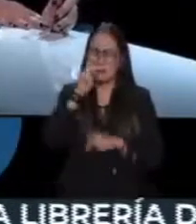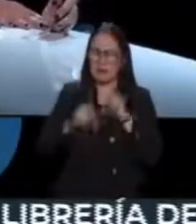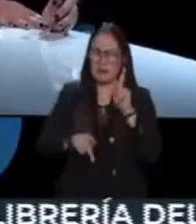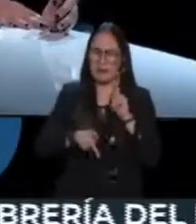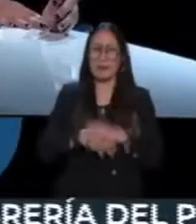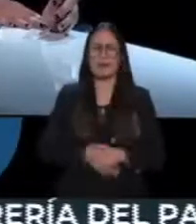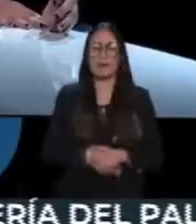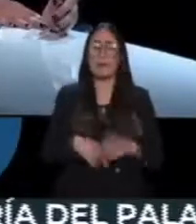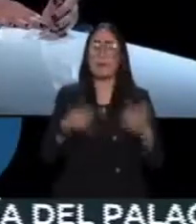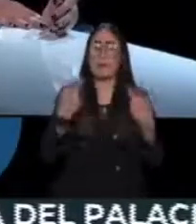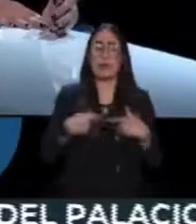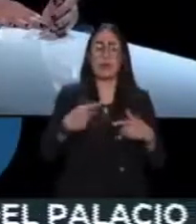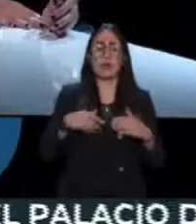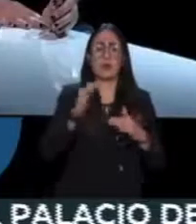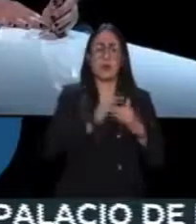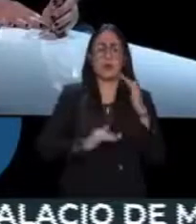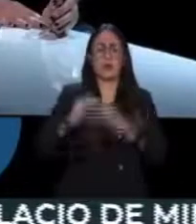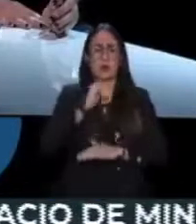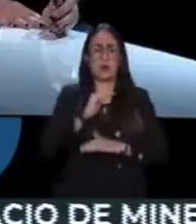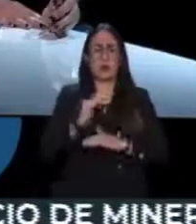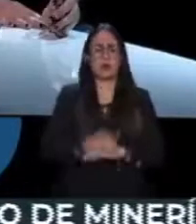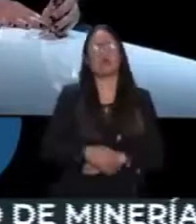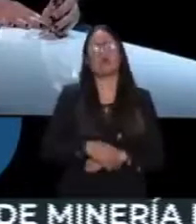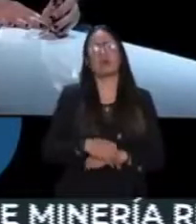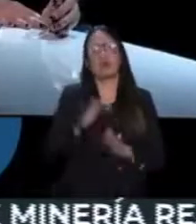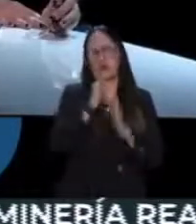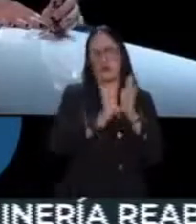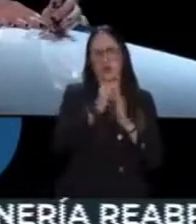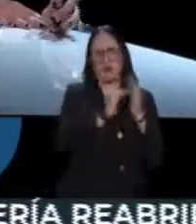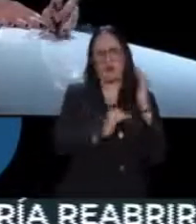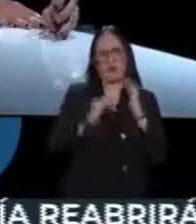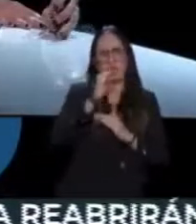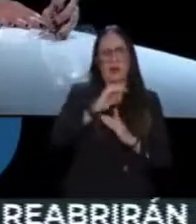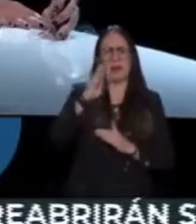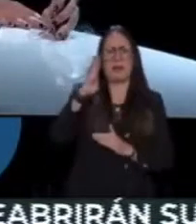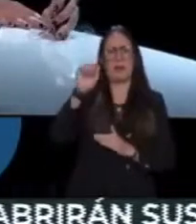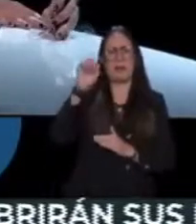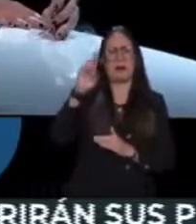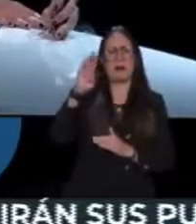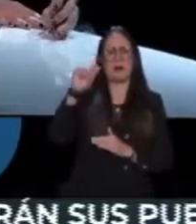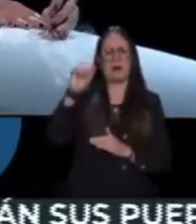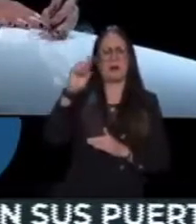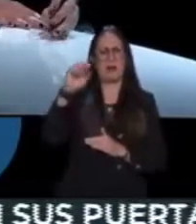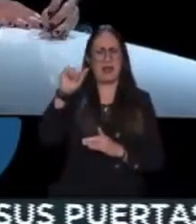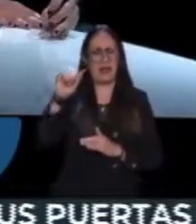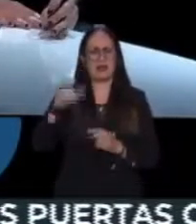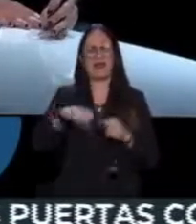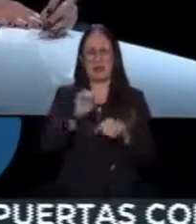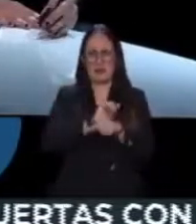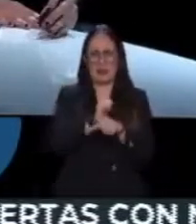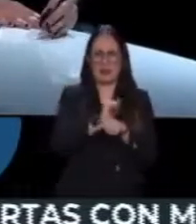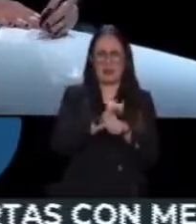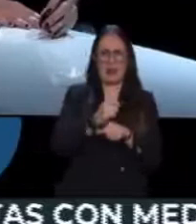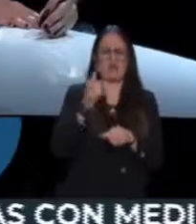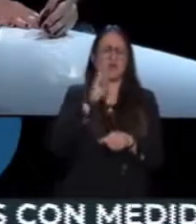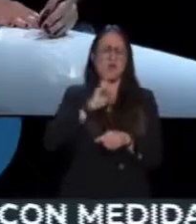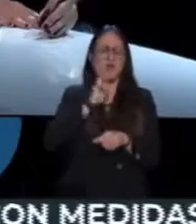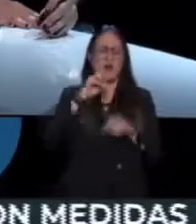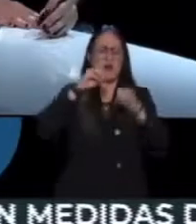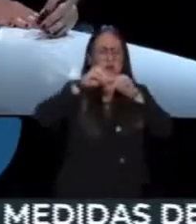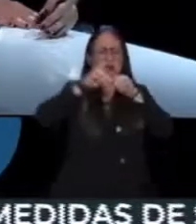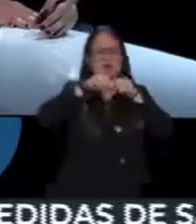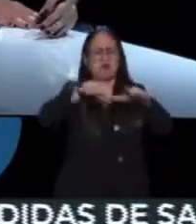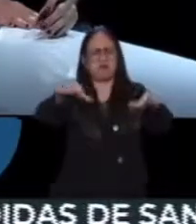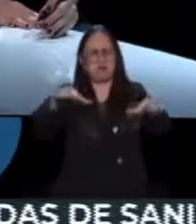los influencers, gente real que tiene mucha influencia como Charlene, como Bárbara de Regil, usaron su influencia para alterar